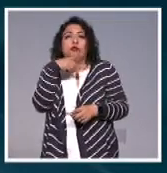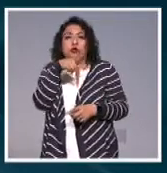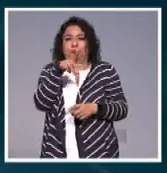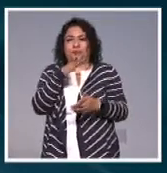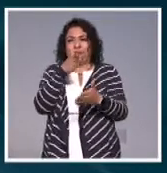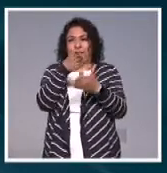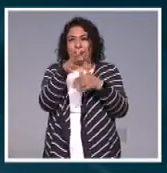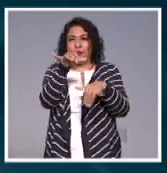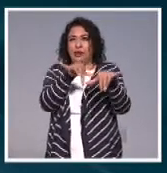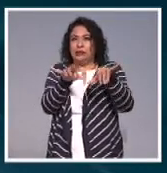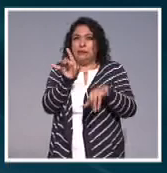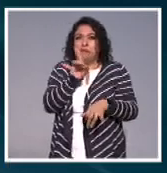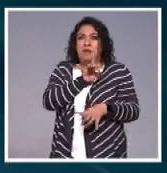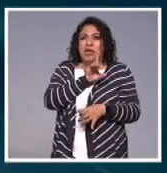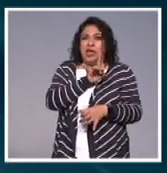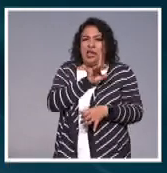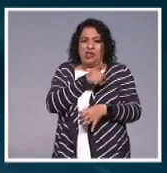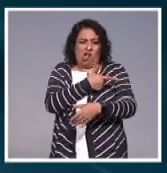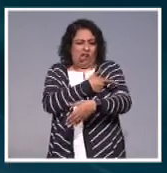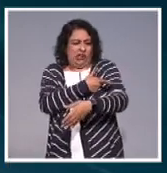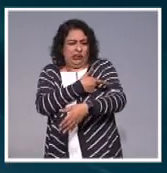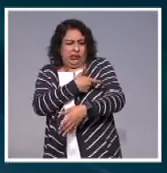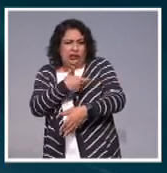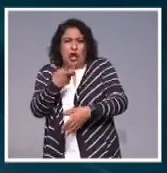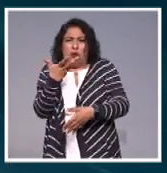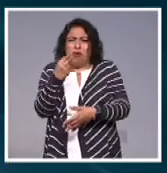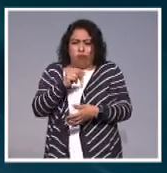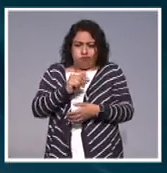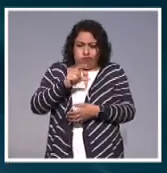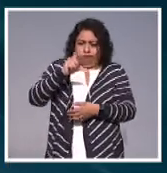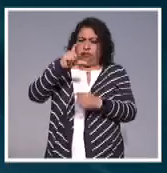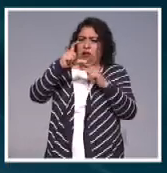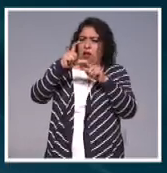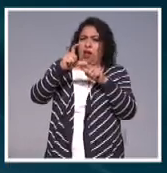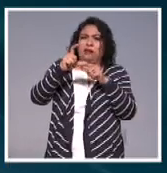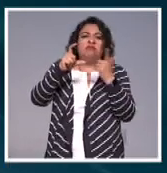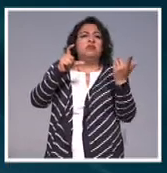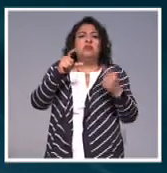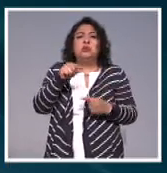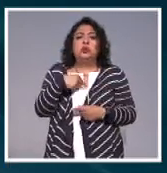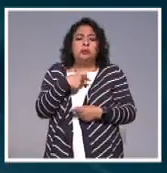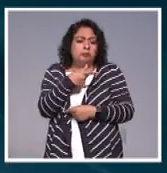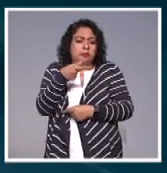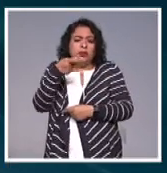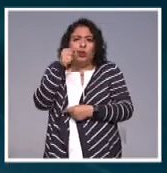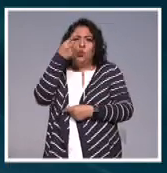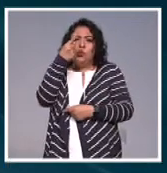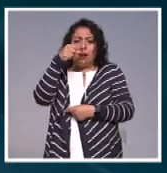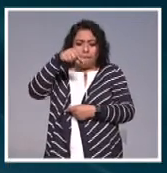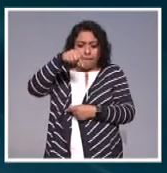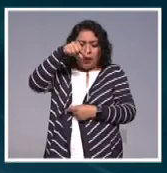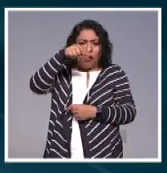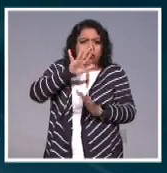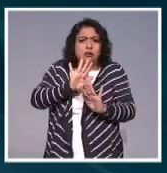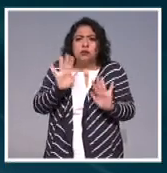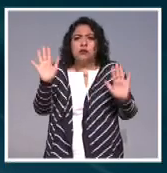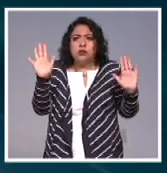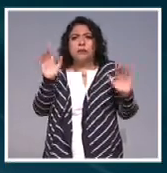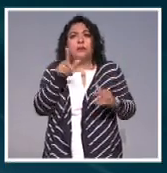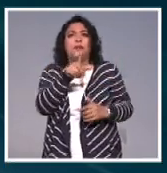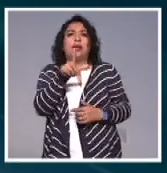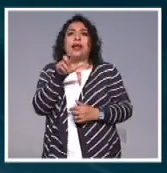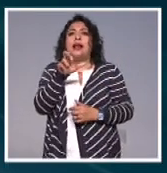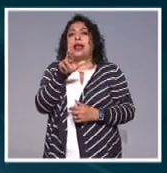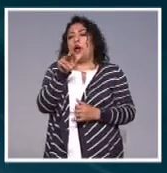a los laboratorios nos da mucho miedo a veces que nos saquen tanta sangre. Exacto. Para hacernos una prueba. Aquí solo se necesitaría una gota. Una gota. Una gota. Laura,